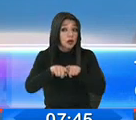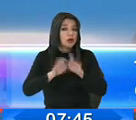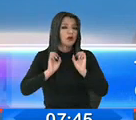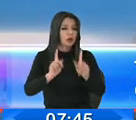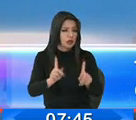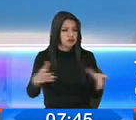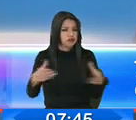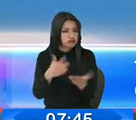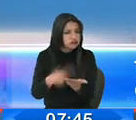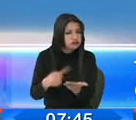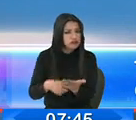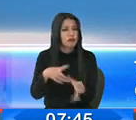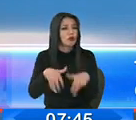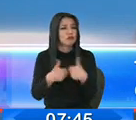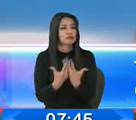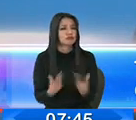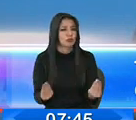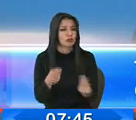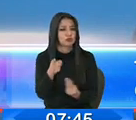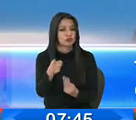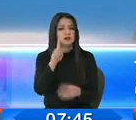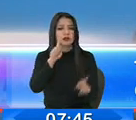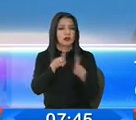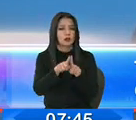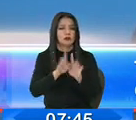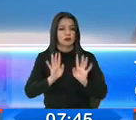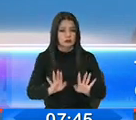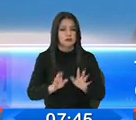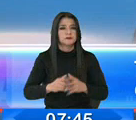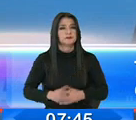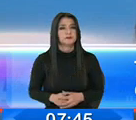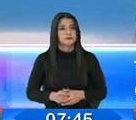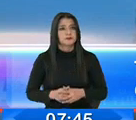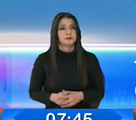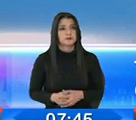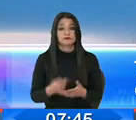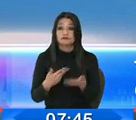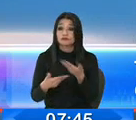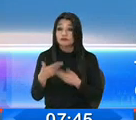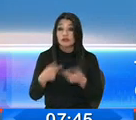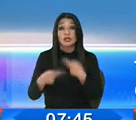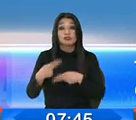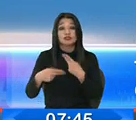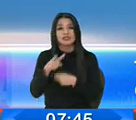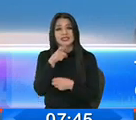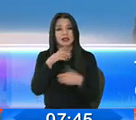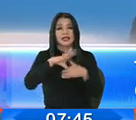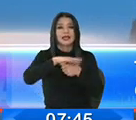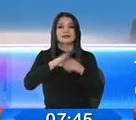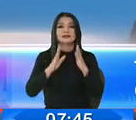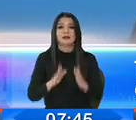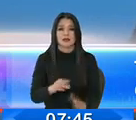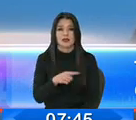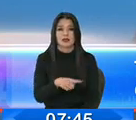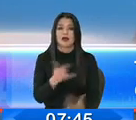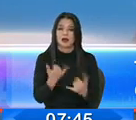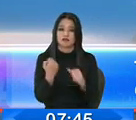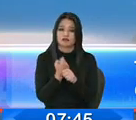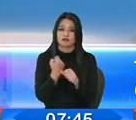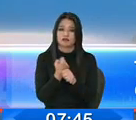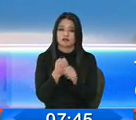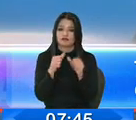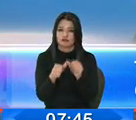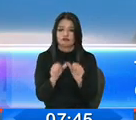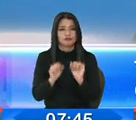se plantea en función de esa denuncia de los tratados bilaterales de inversión? Esta negociación la lleva adelante Cancillería y con ellos estamos trabajando